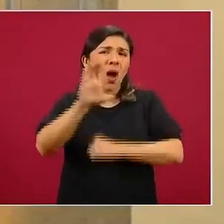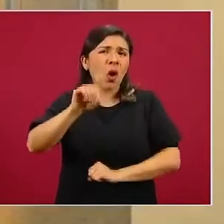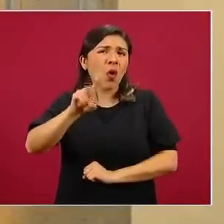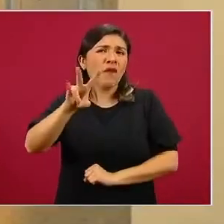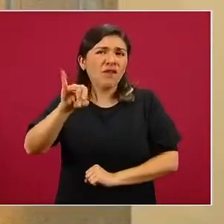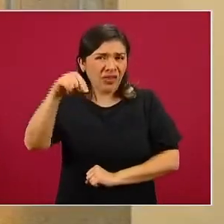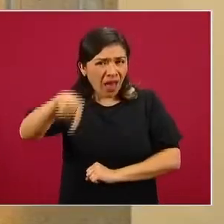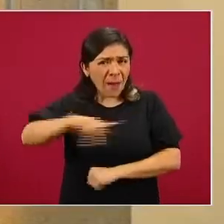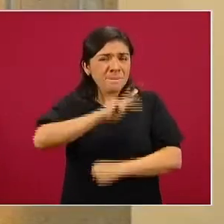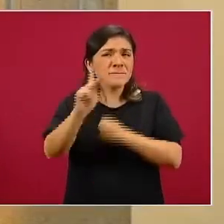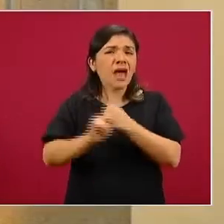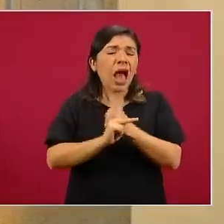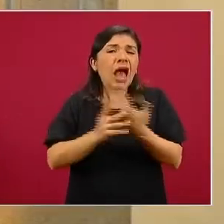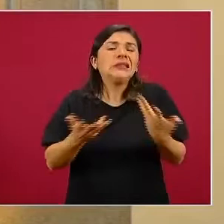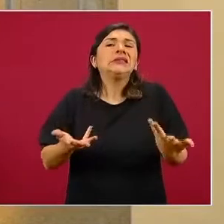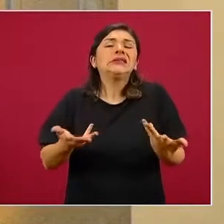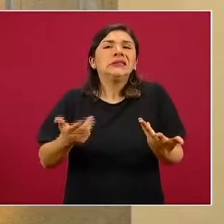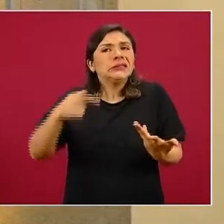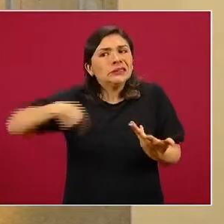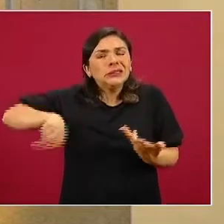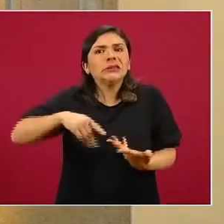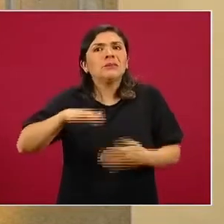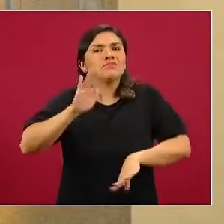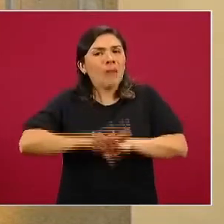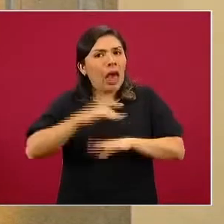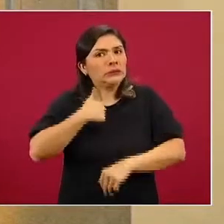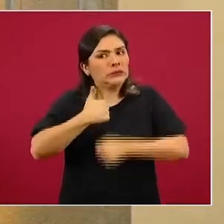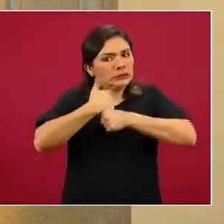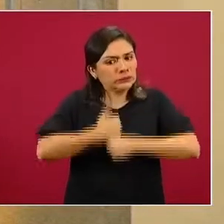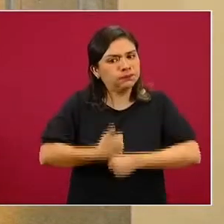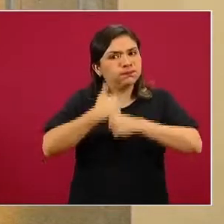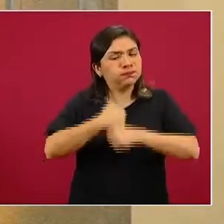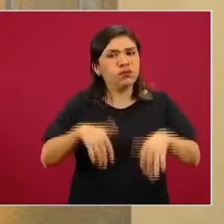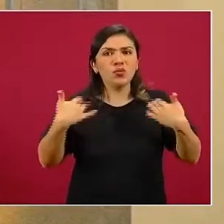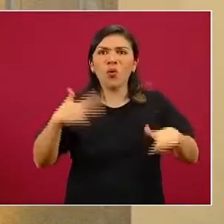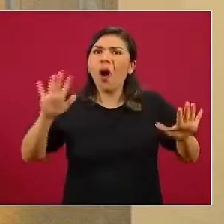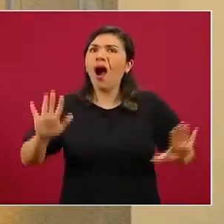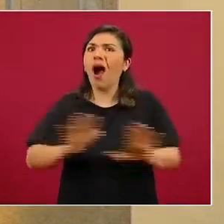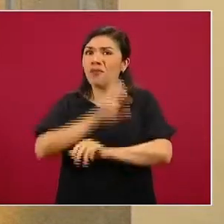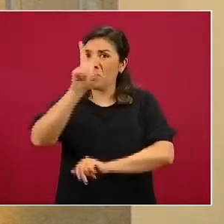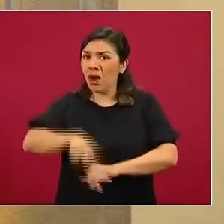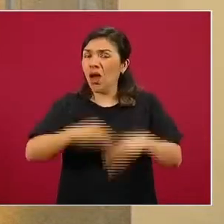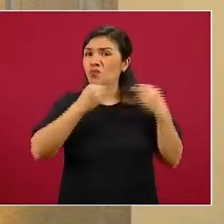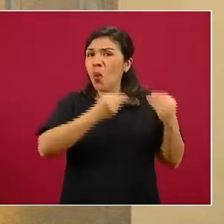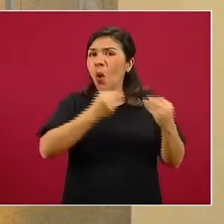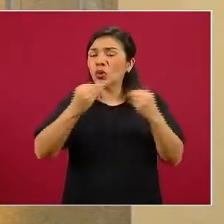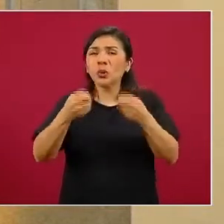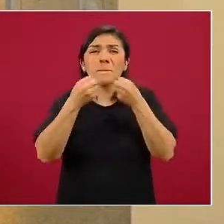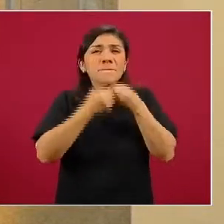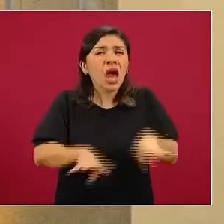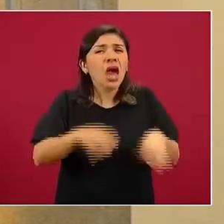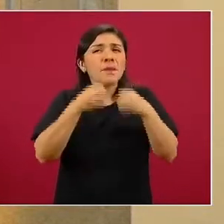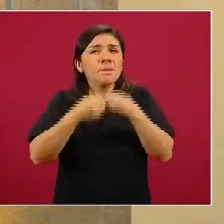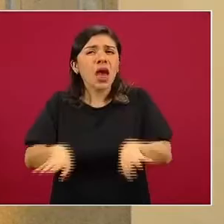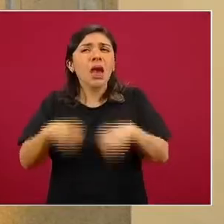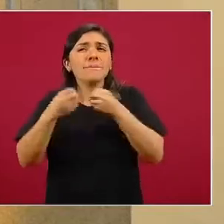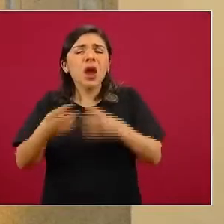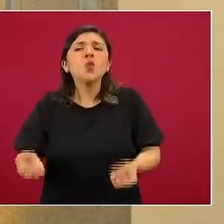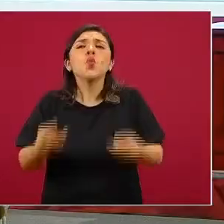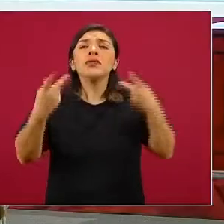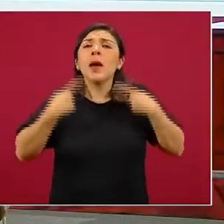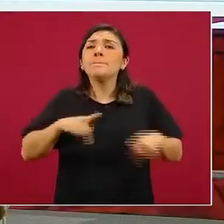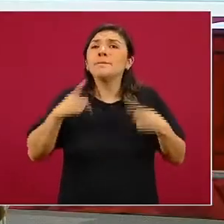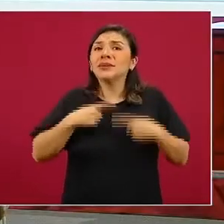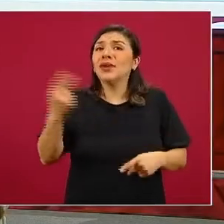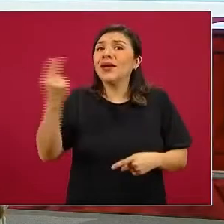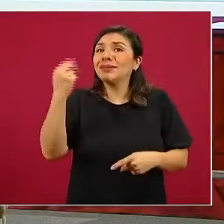en nuestro país, pues hemos sufrido un gran cambio y una gran pérdida en relación a el número de donantes